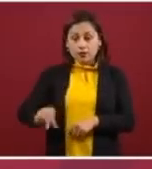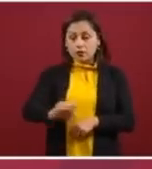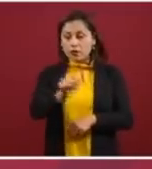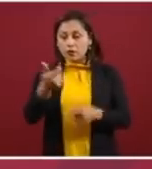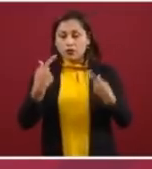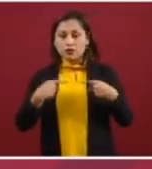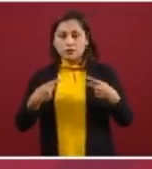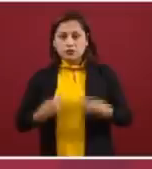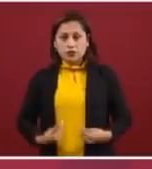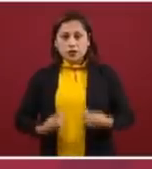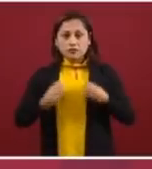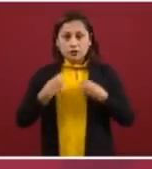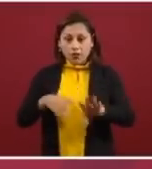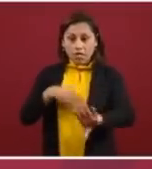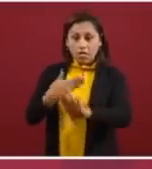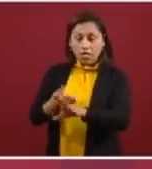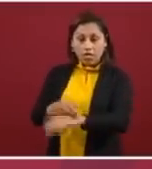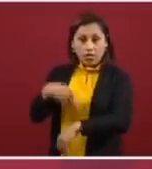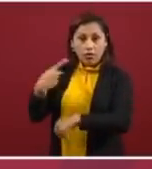Va a pasar el tiempo